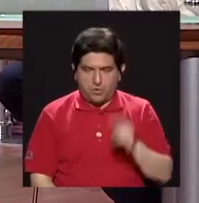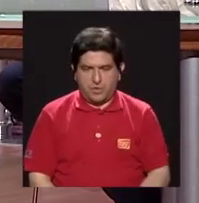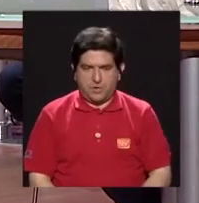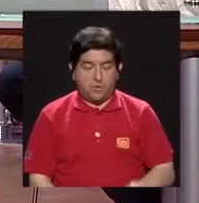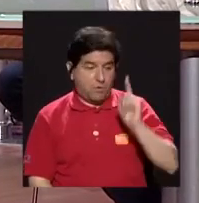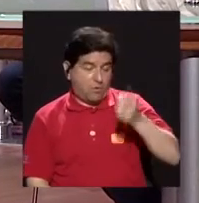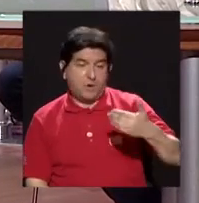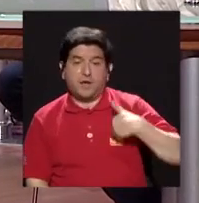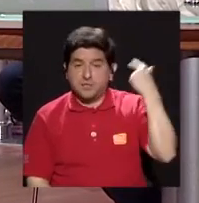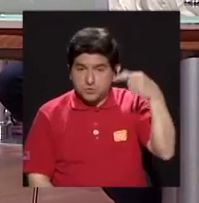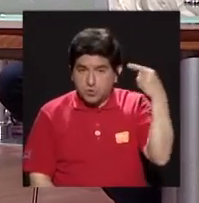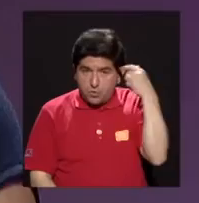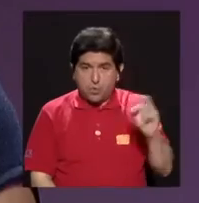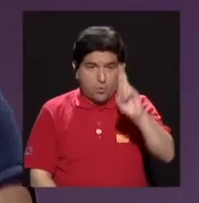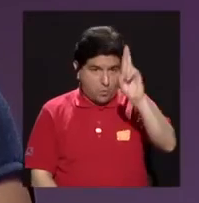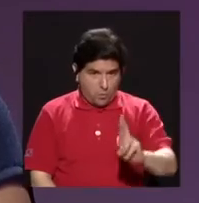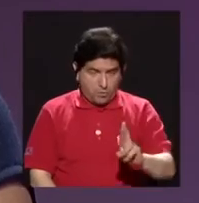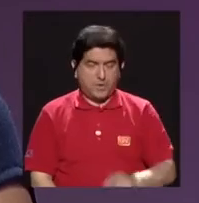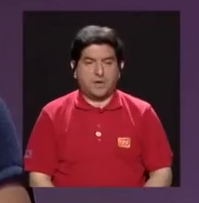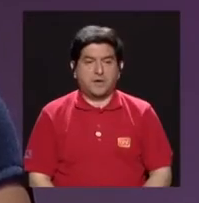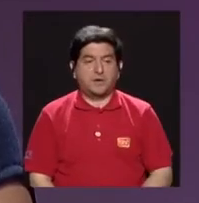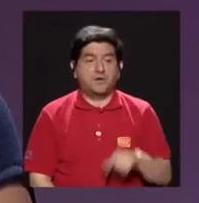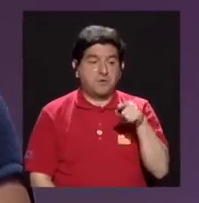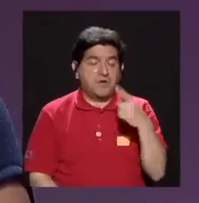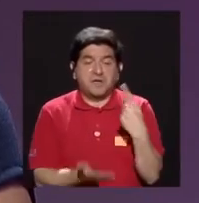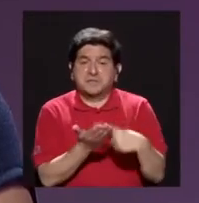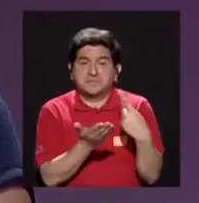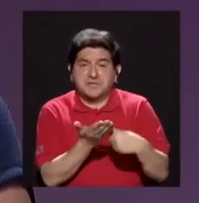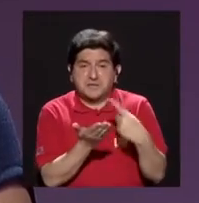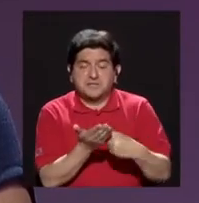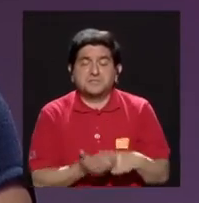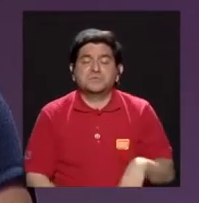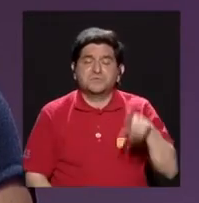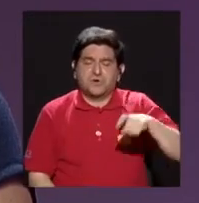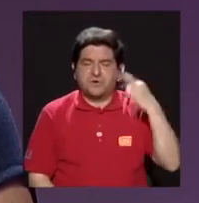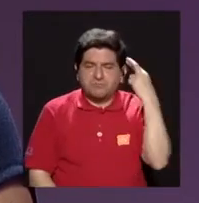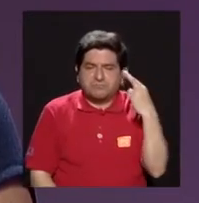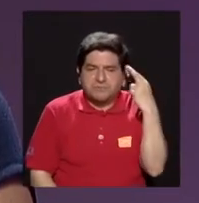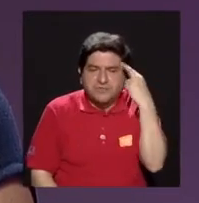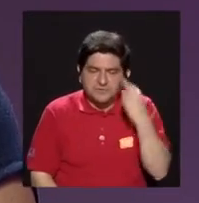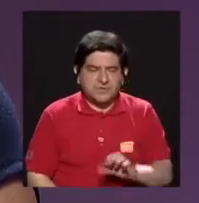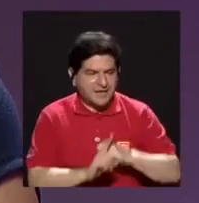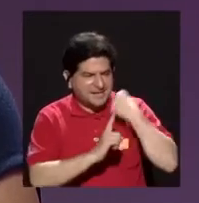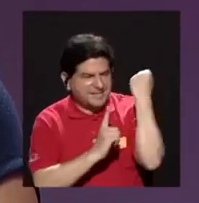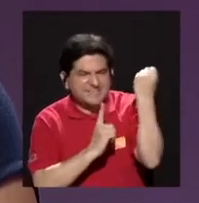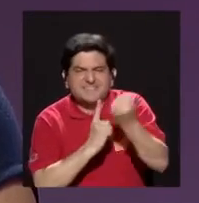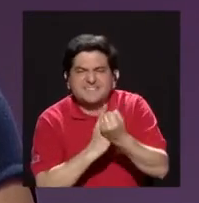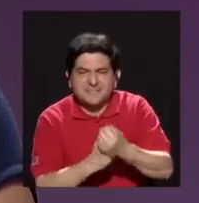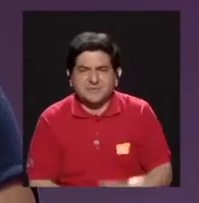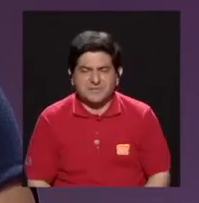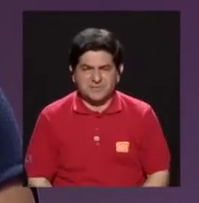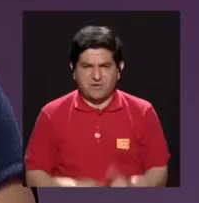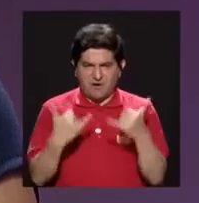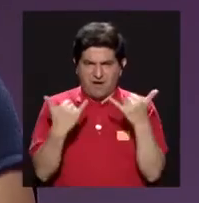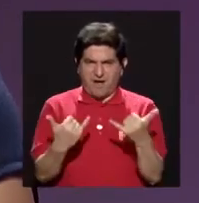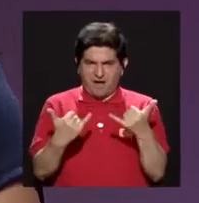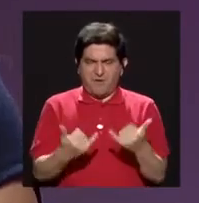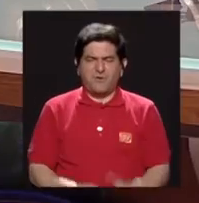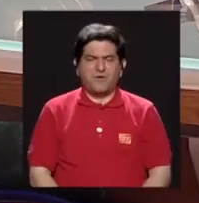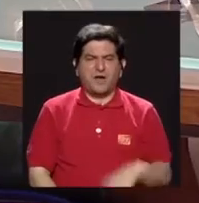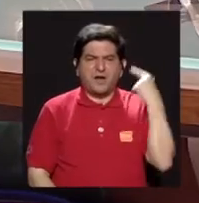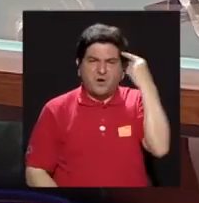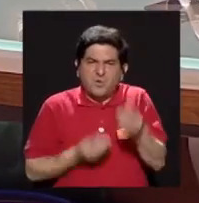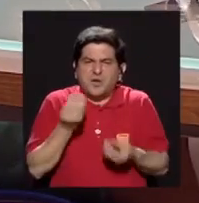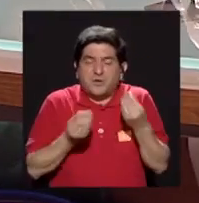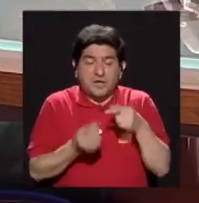obligaciones que tendría el Estado costarricense, y creo que esa es la discusión que nos llama a la reflexión ahora. Ante este acontecimiento, ¿qué está haciendo el Estado? Y ahí sí